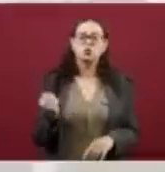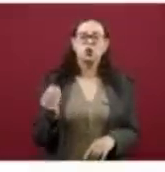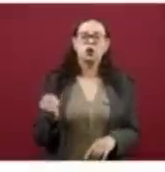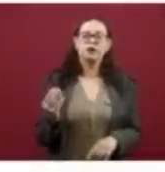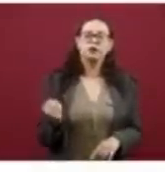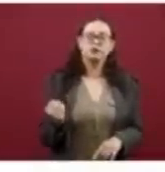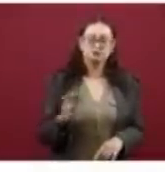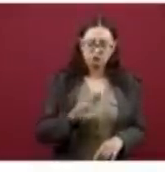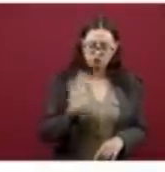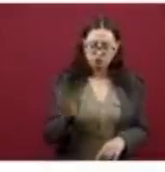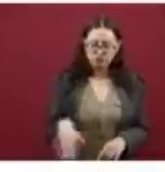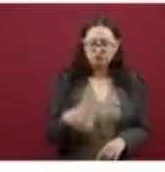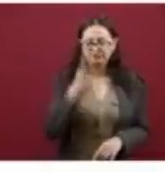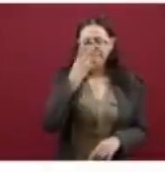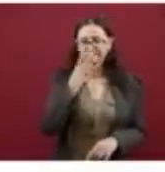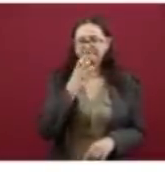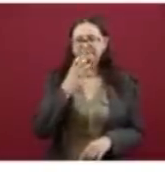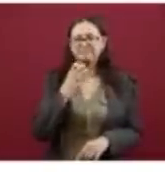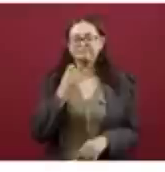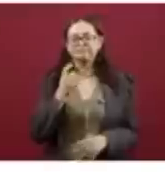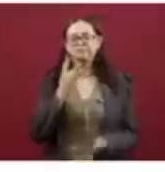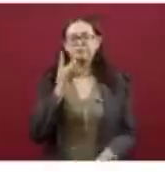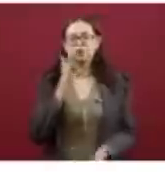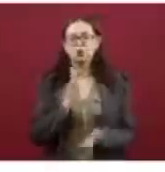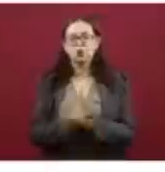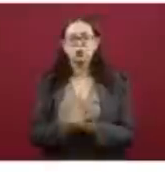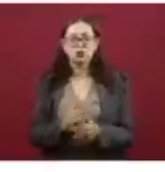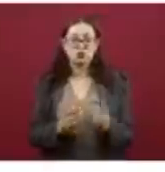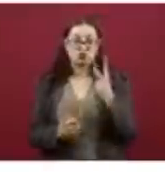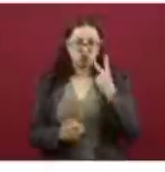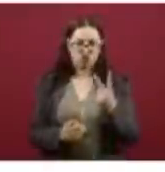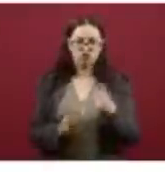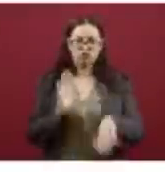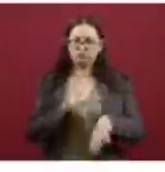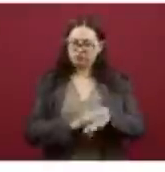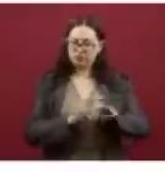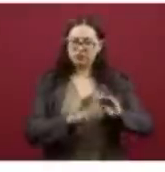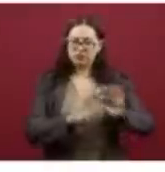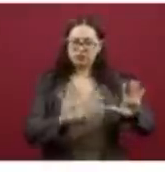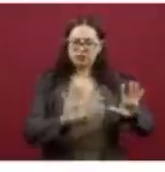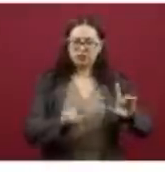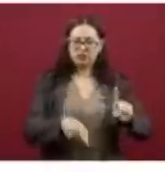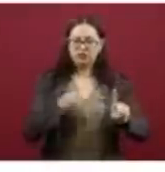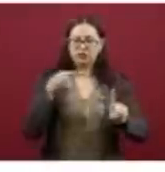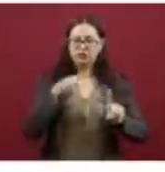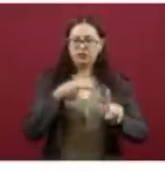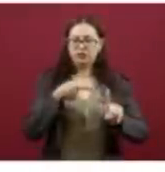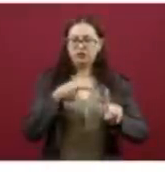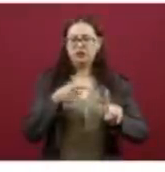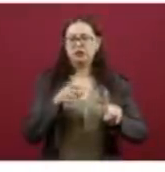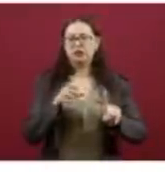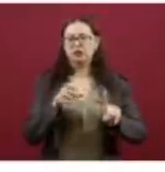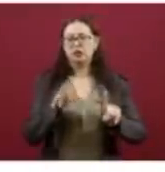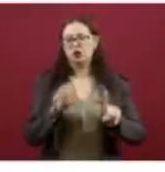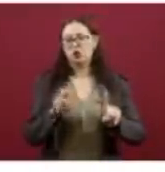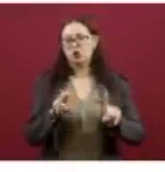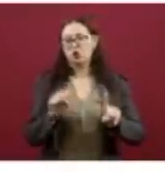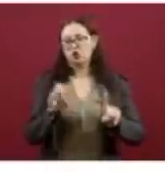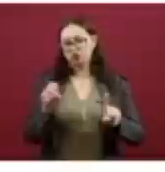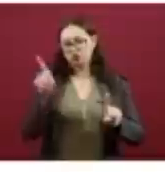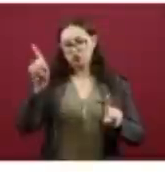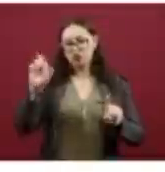9 decesos, de los cuales solamente se han esclarecido 2. En particular el caso de Sinar Corzo en Arriaga,